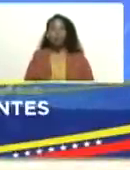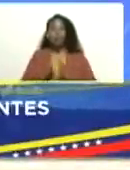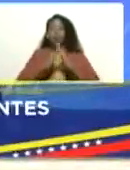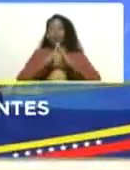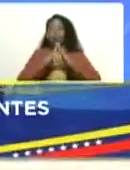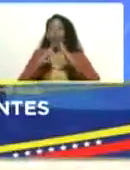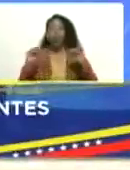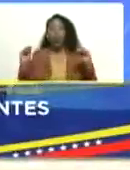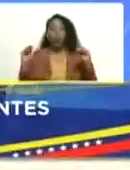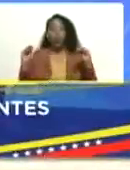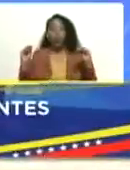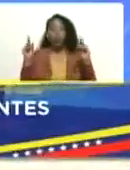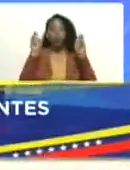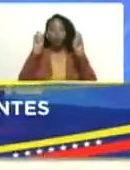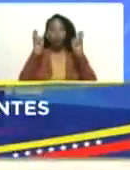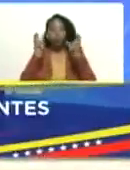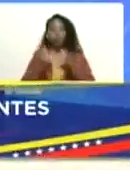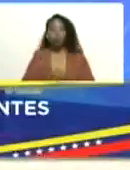nivel.